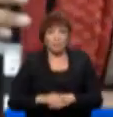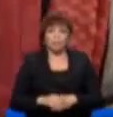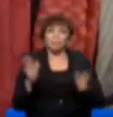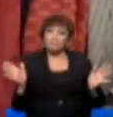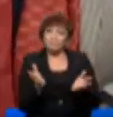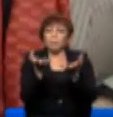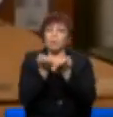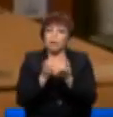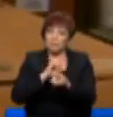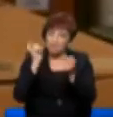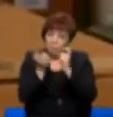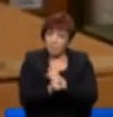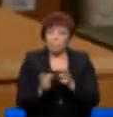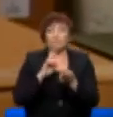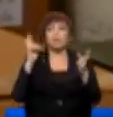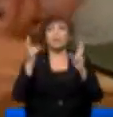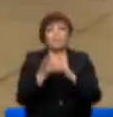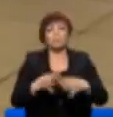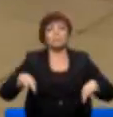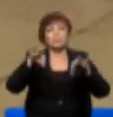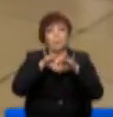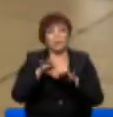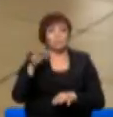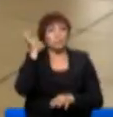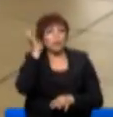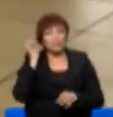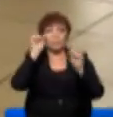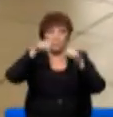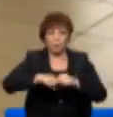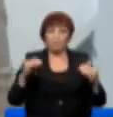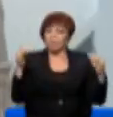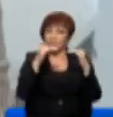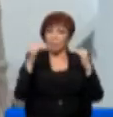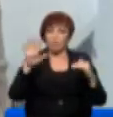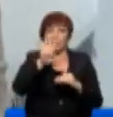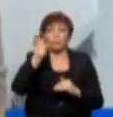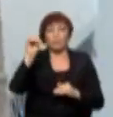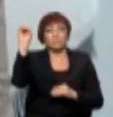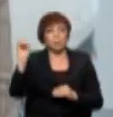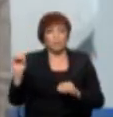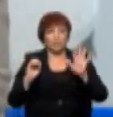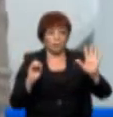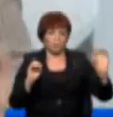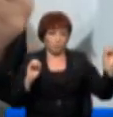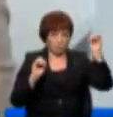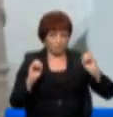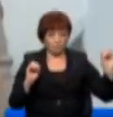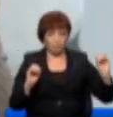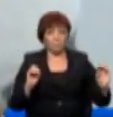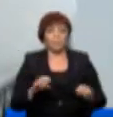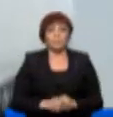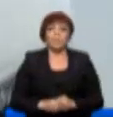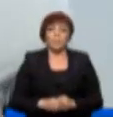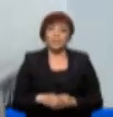al Código de la Democracia para garantizar la participación en listas de un 50% del género. Hoy, el Ecuador le dice sí